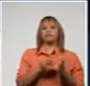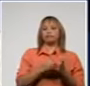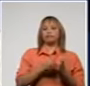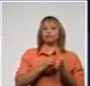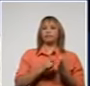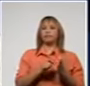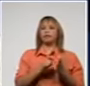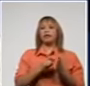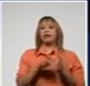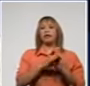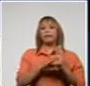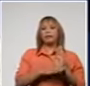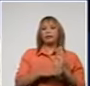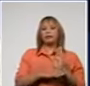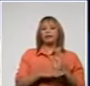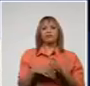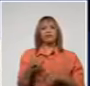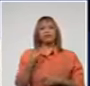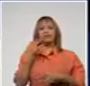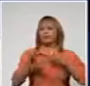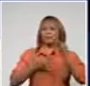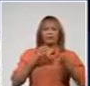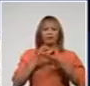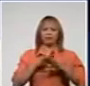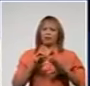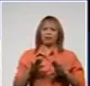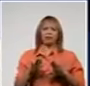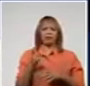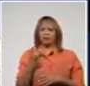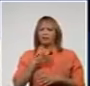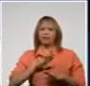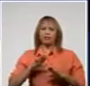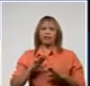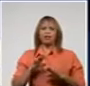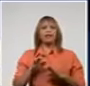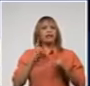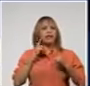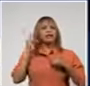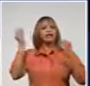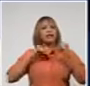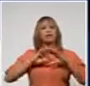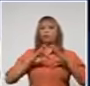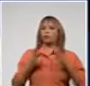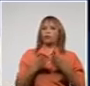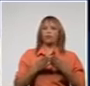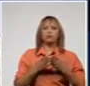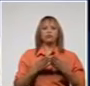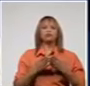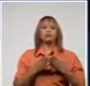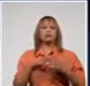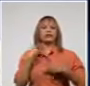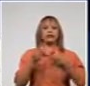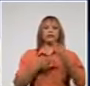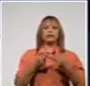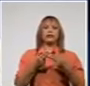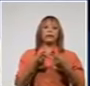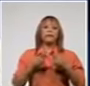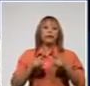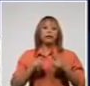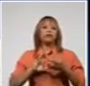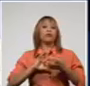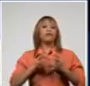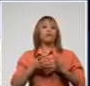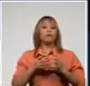falta más explicación. Las reglas del juego están tiradas. Ahora, de todas formas,